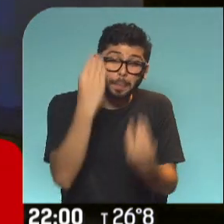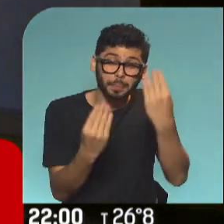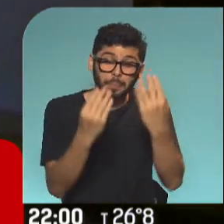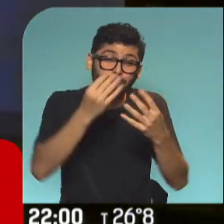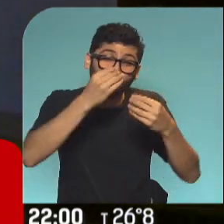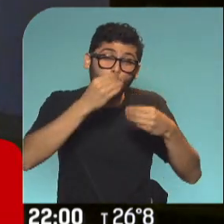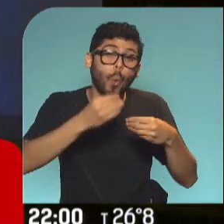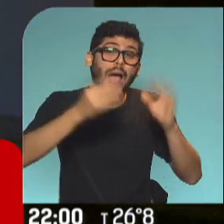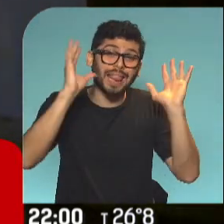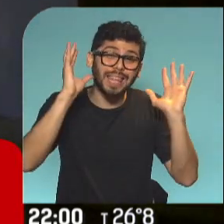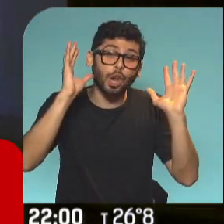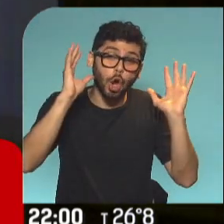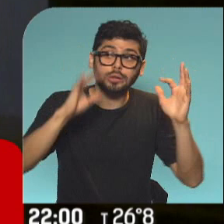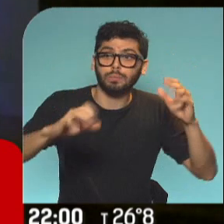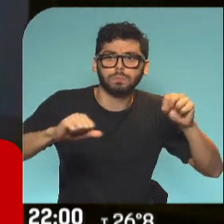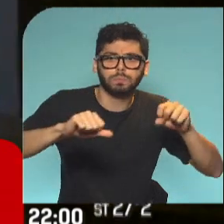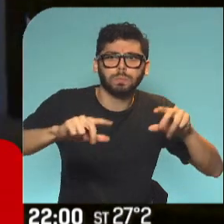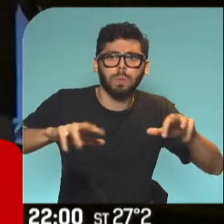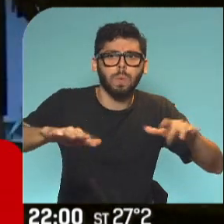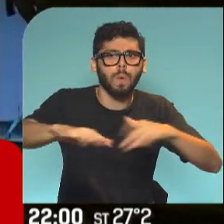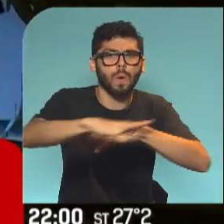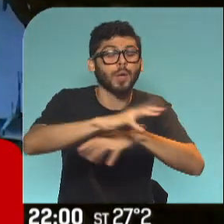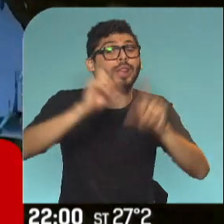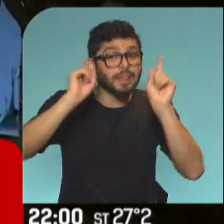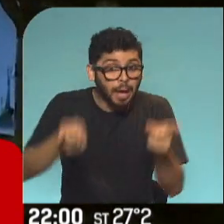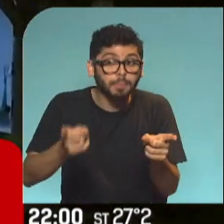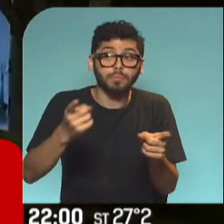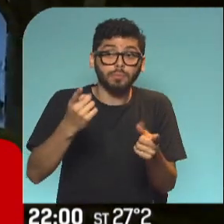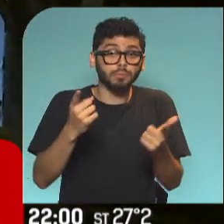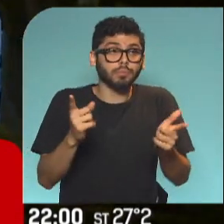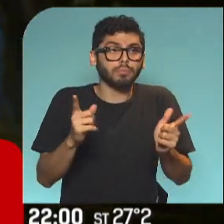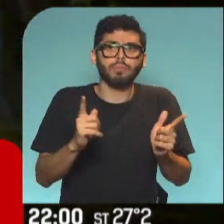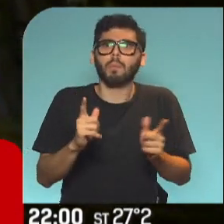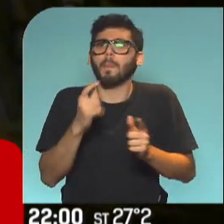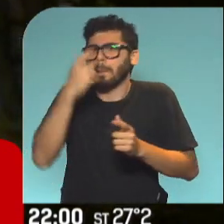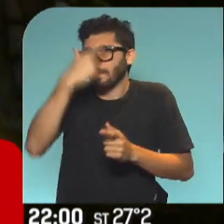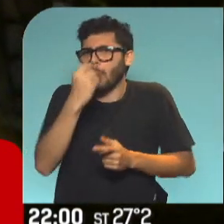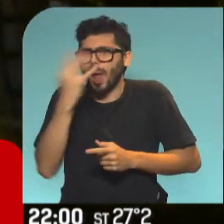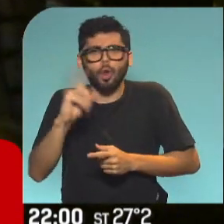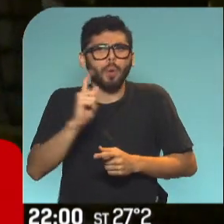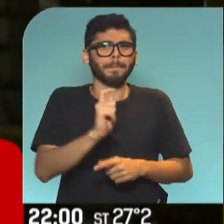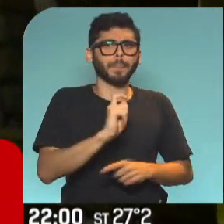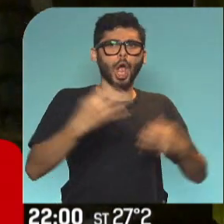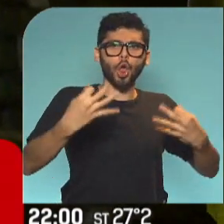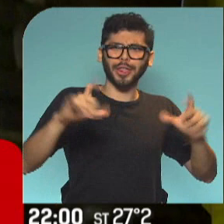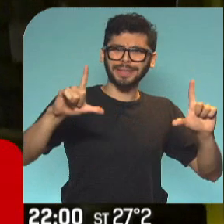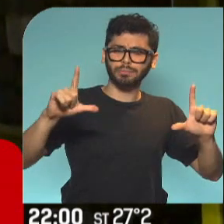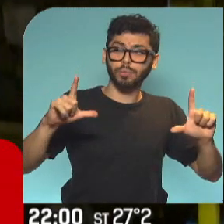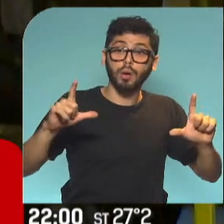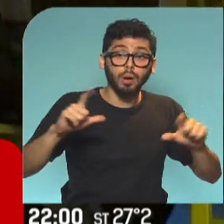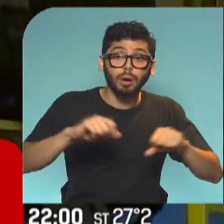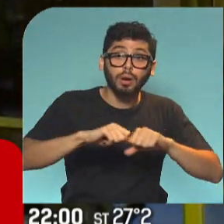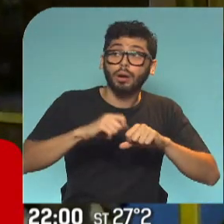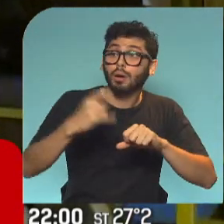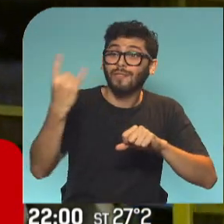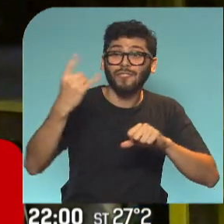cualquier cosa. Pero también en los medios tradicionales se ha publicado este tipo de información. Sí, lamentablemente